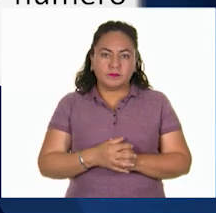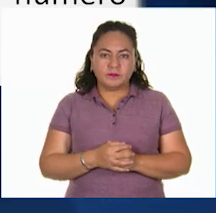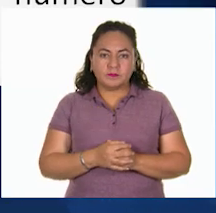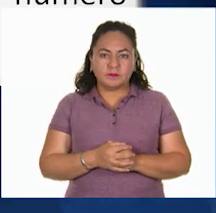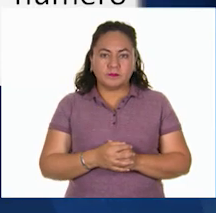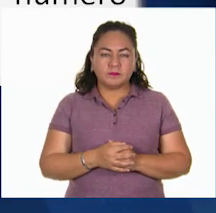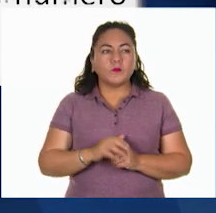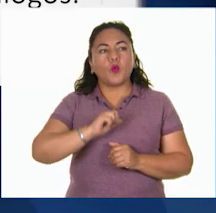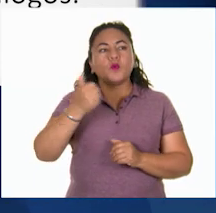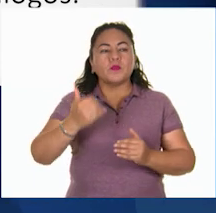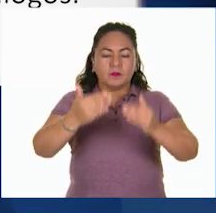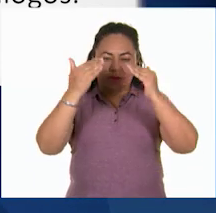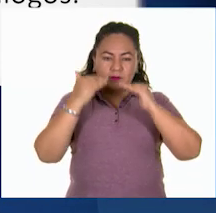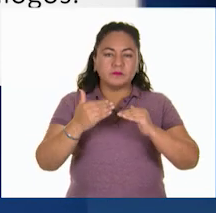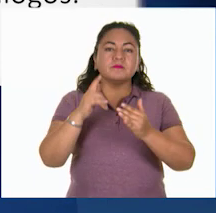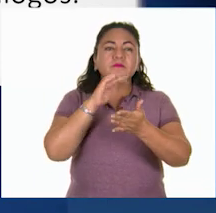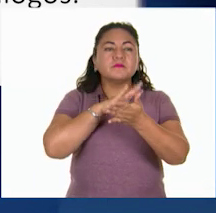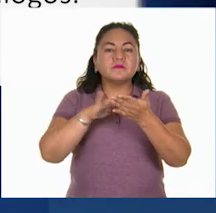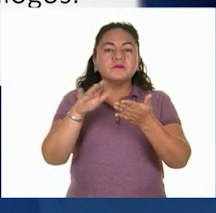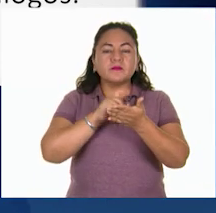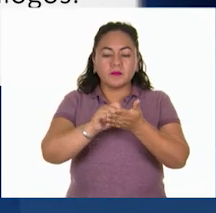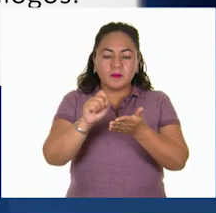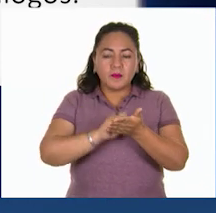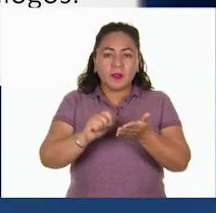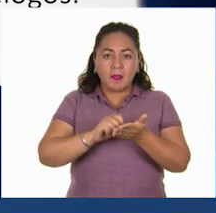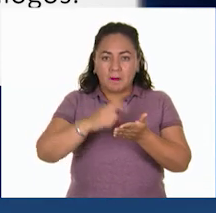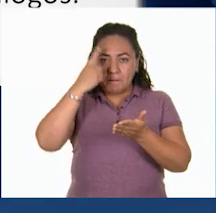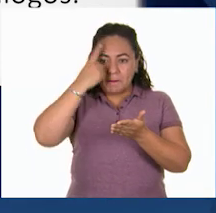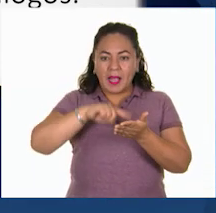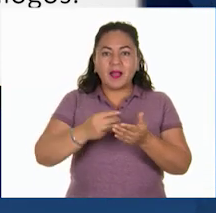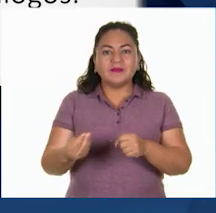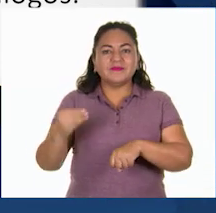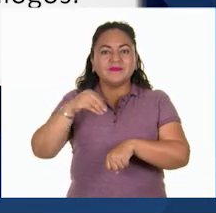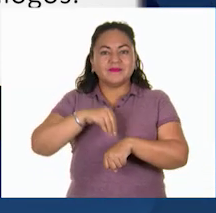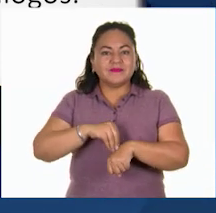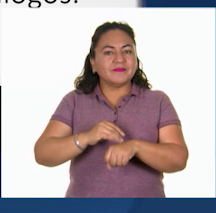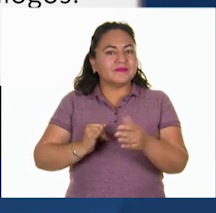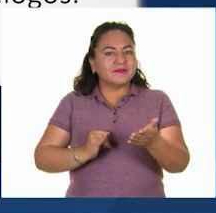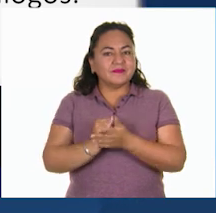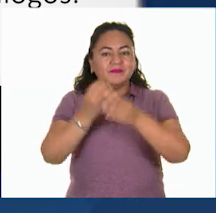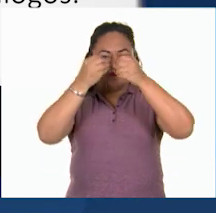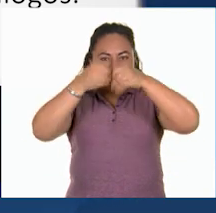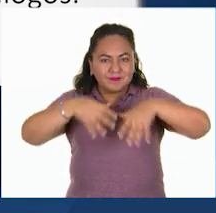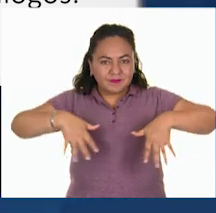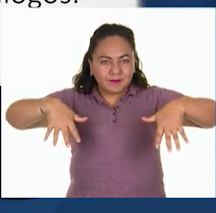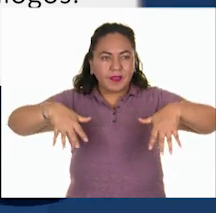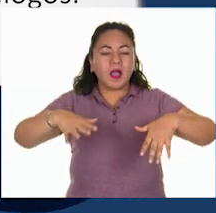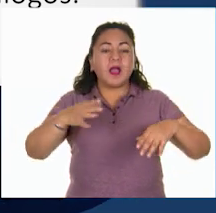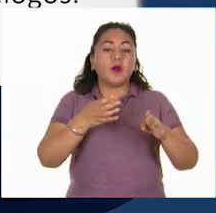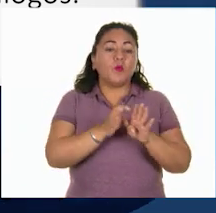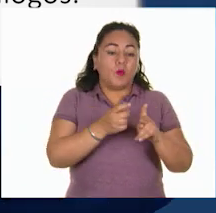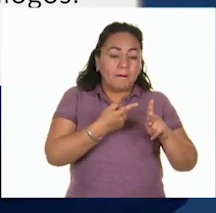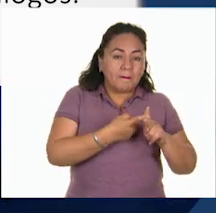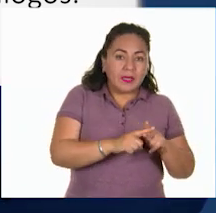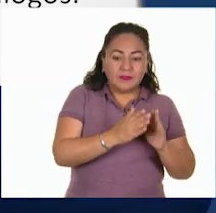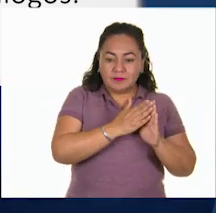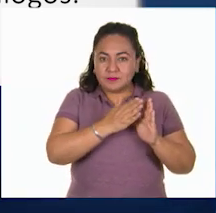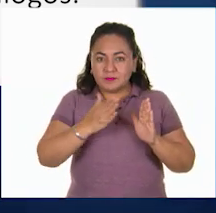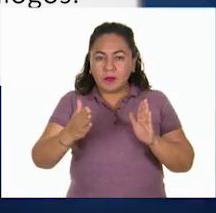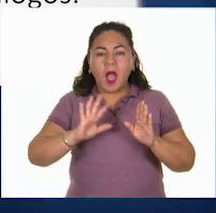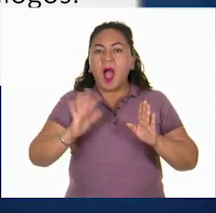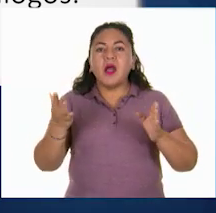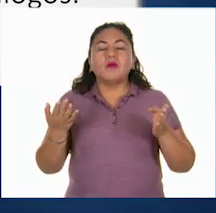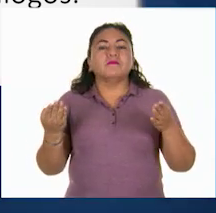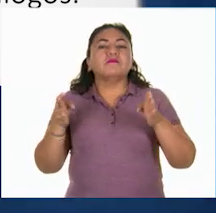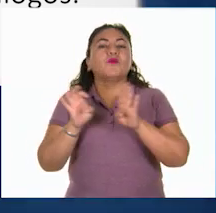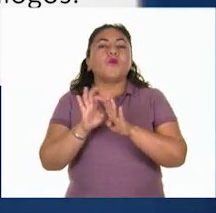La siguiente dice, es un texto escrito para su puesta en escena y cuenta con planteamiento, nudo y desenlace. Sus